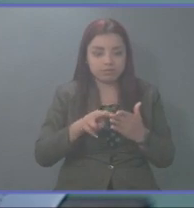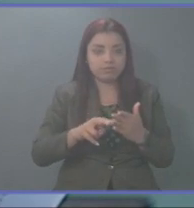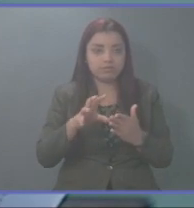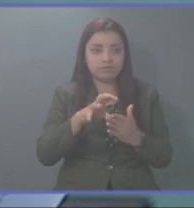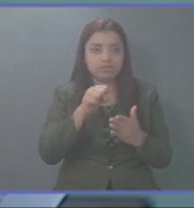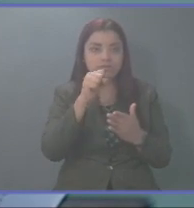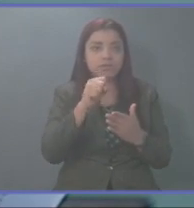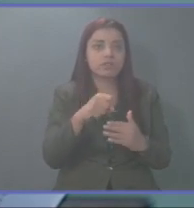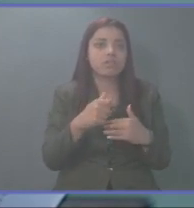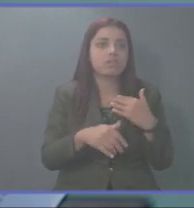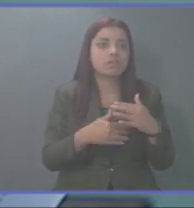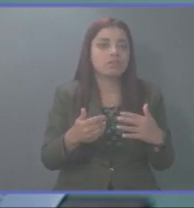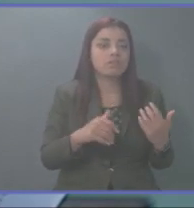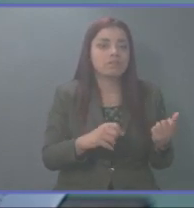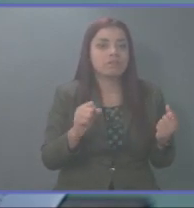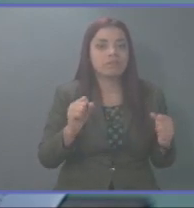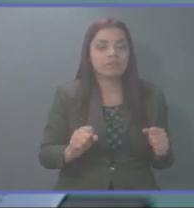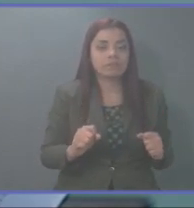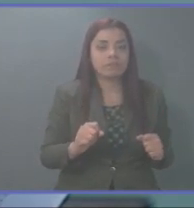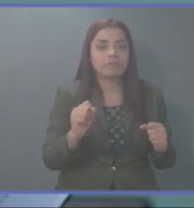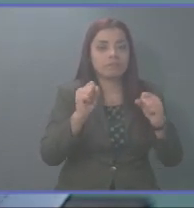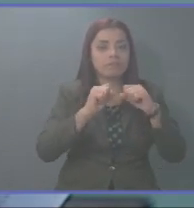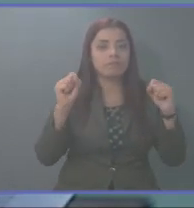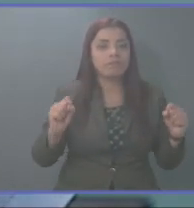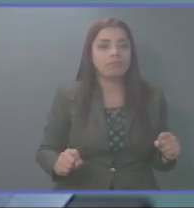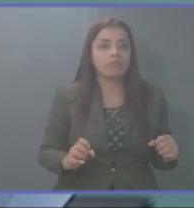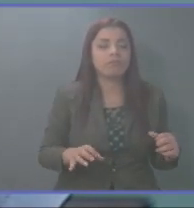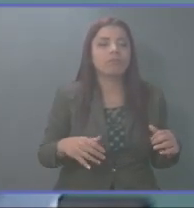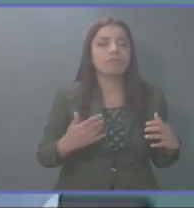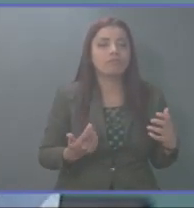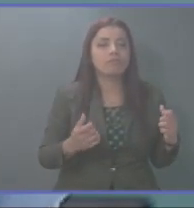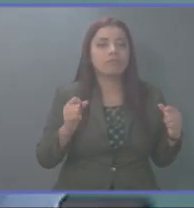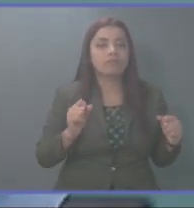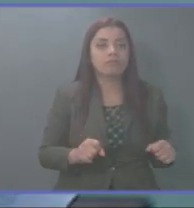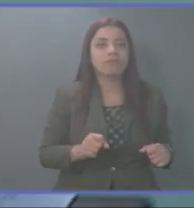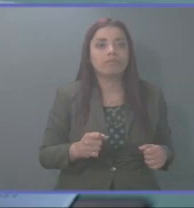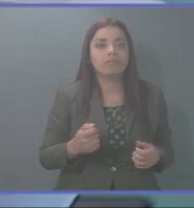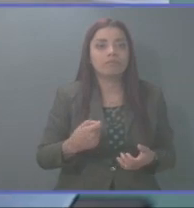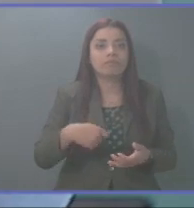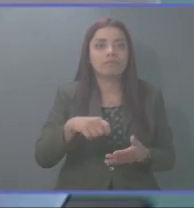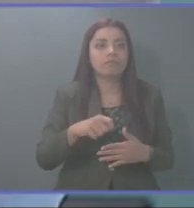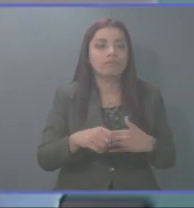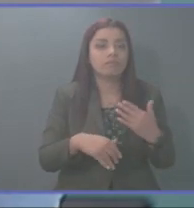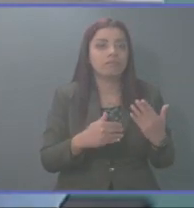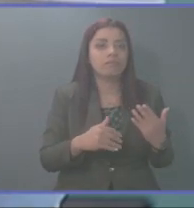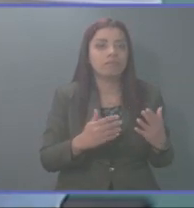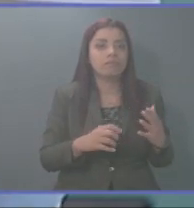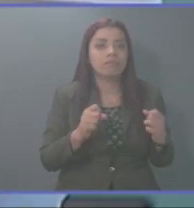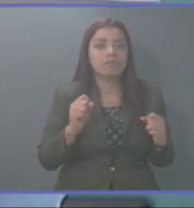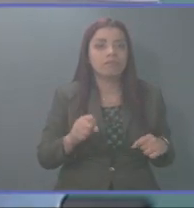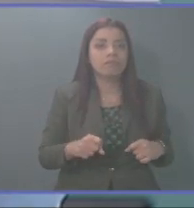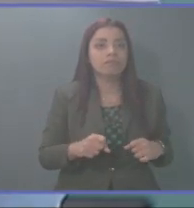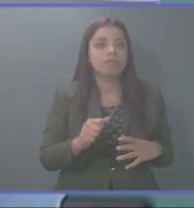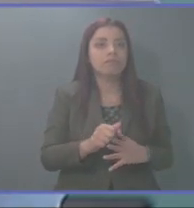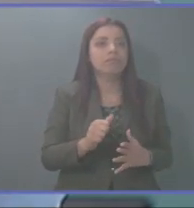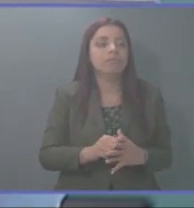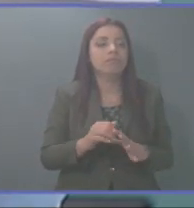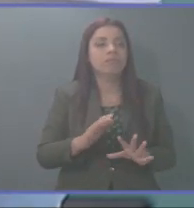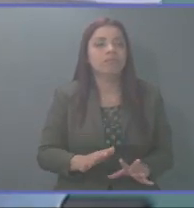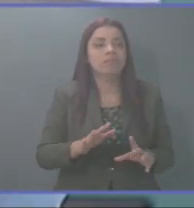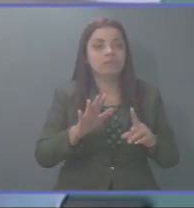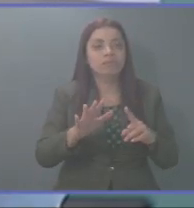la firma y huella guardada en el sistema para hacer la comparación de firma o la validación de la huella. Artículo